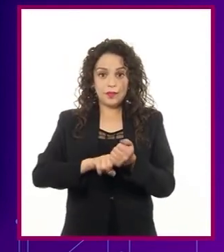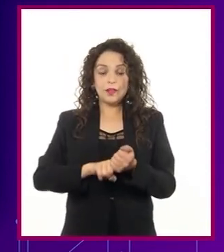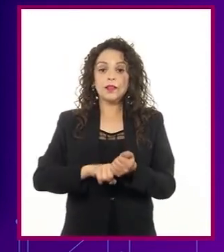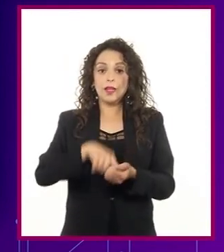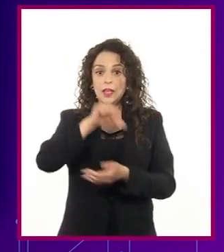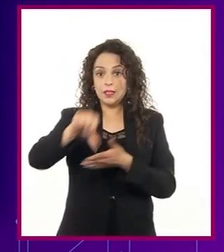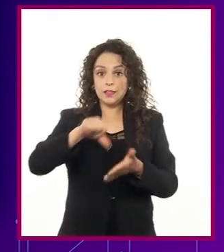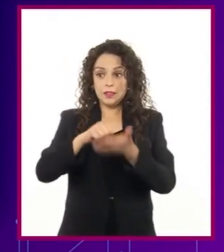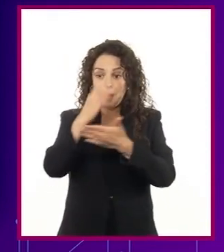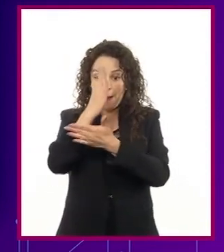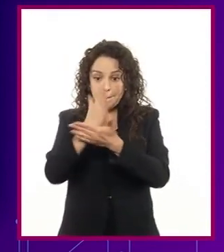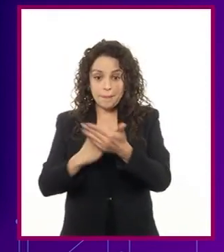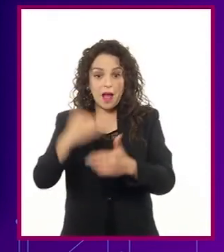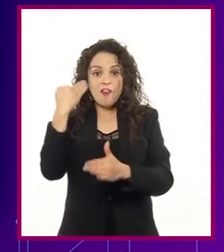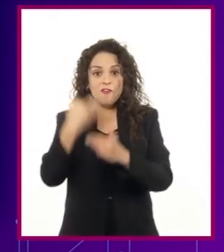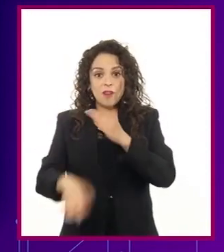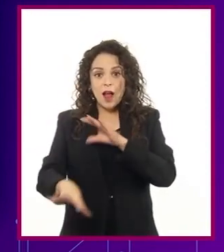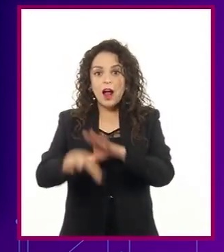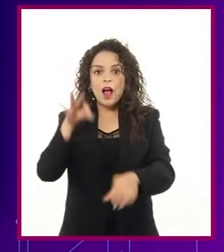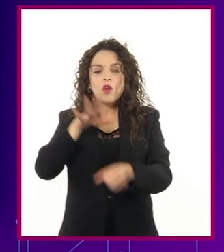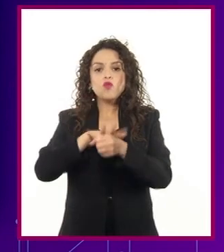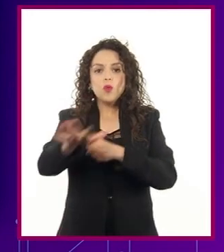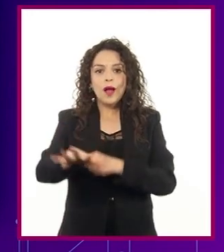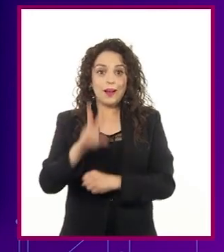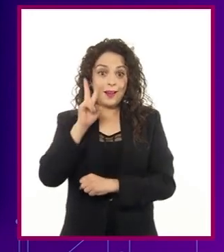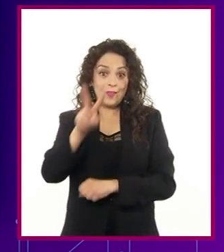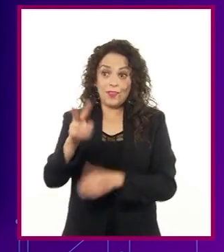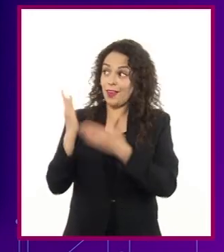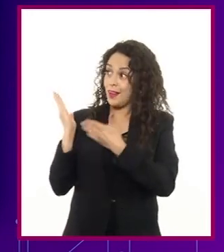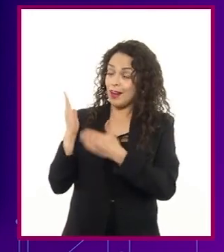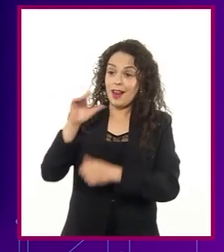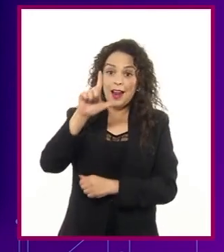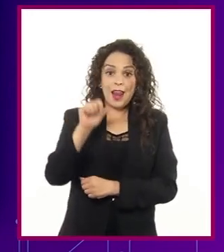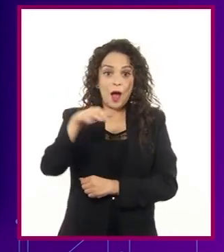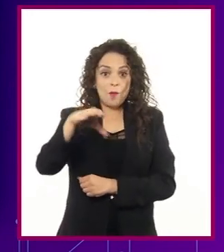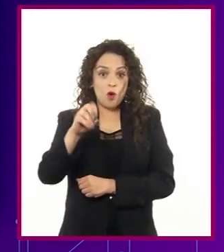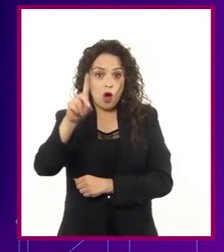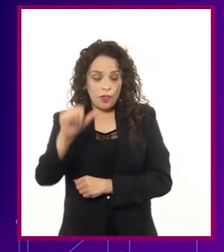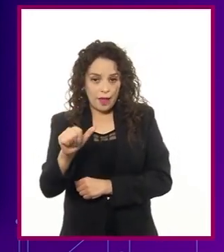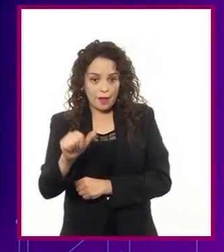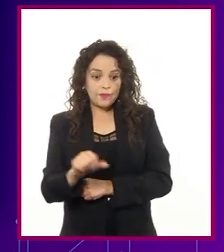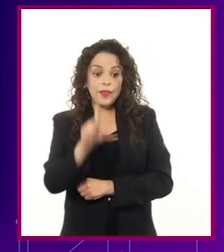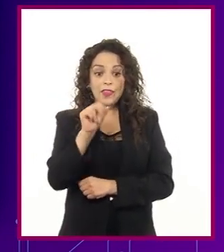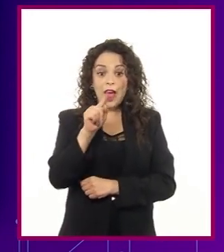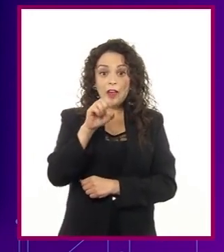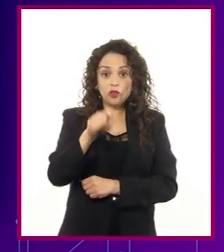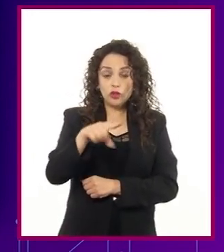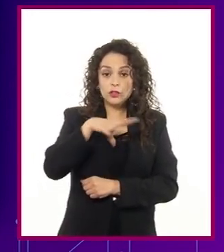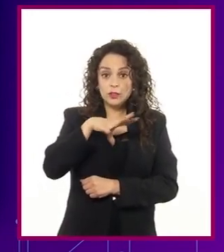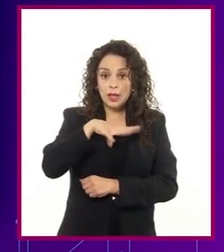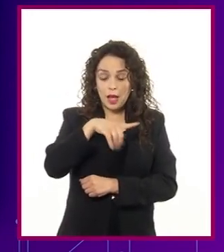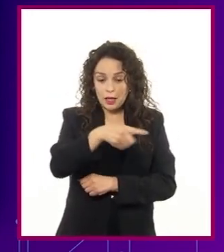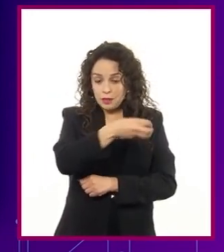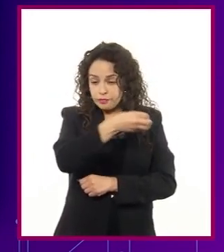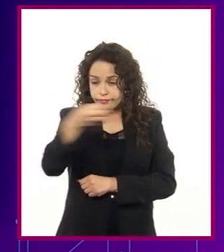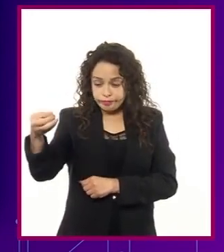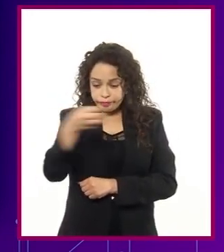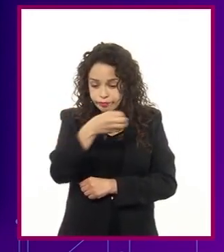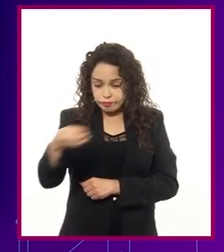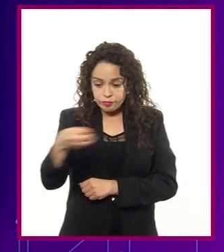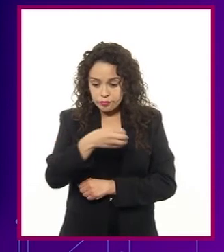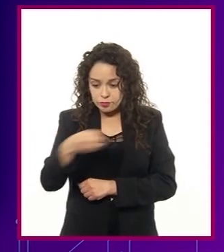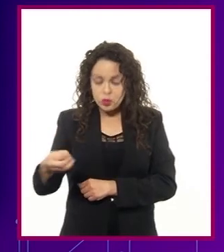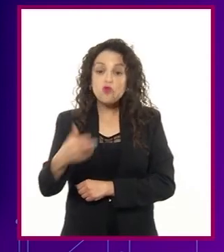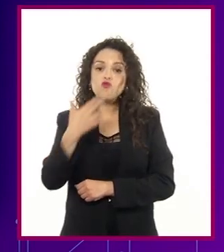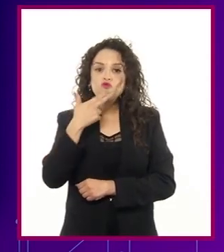hace falta identificar es la moda. Los datos ordenados para encontrar la mediana nos serán